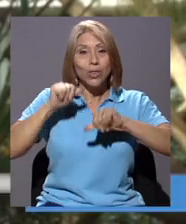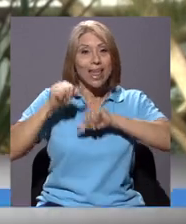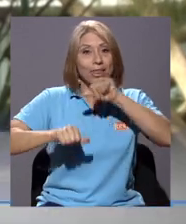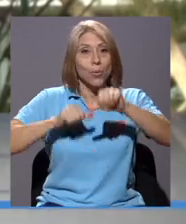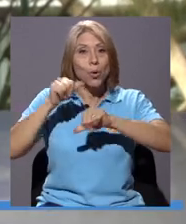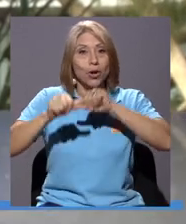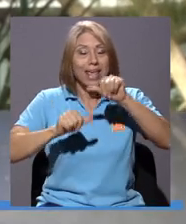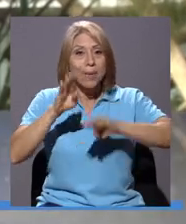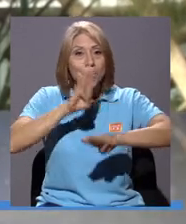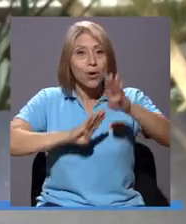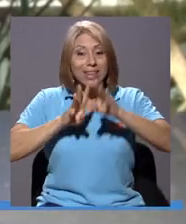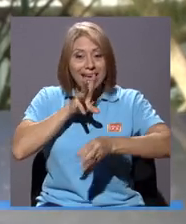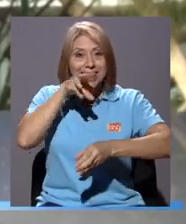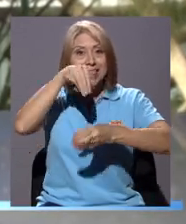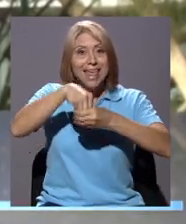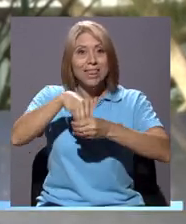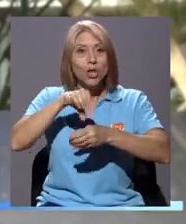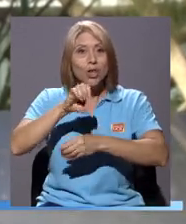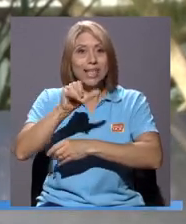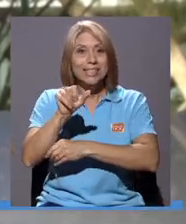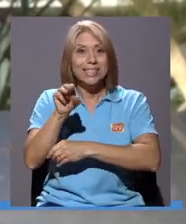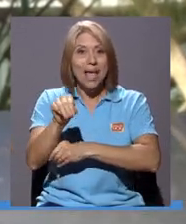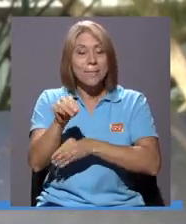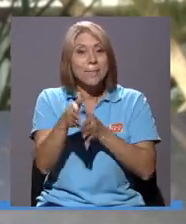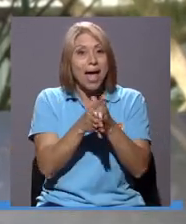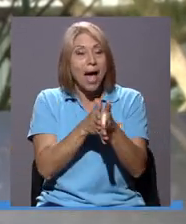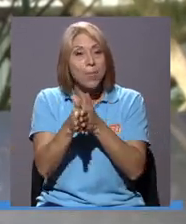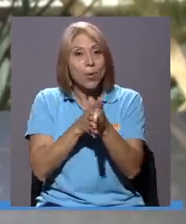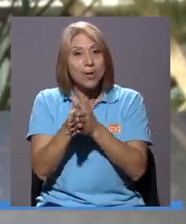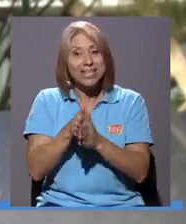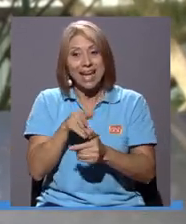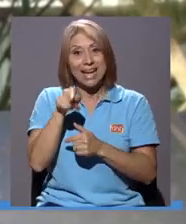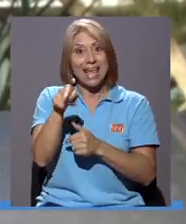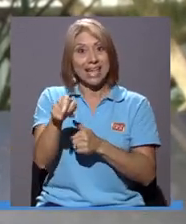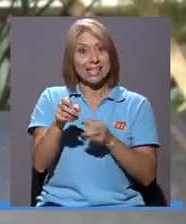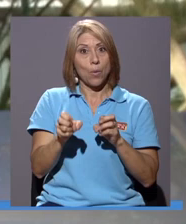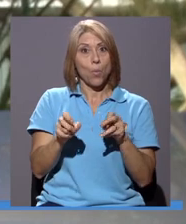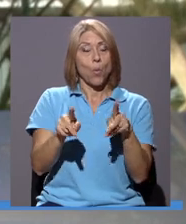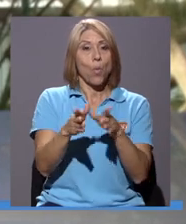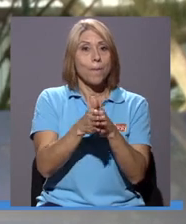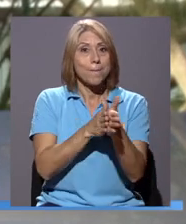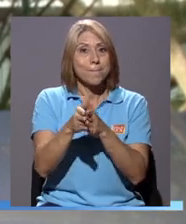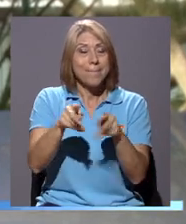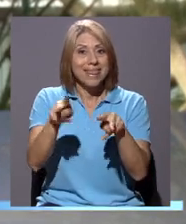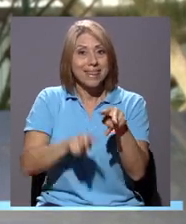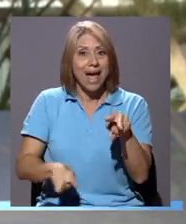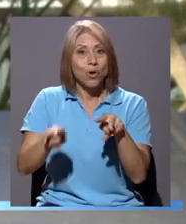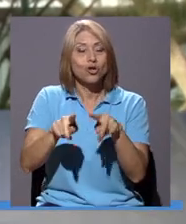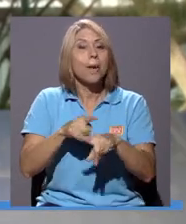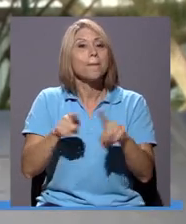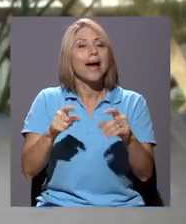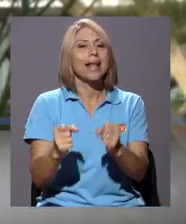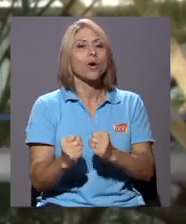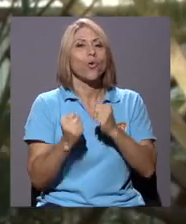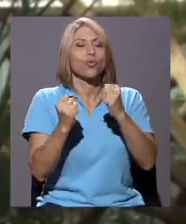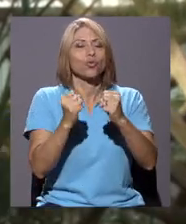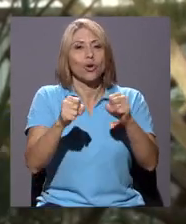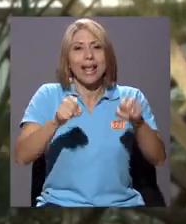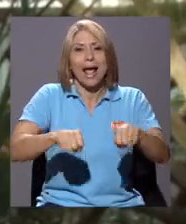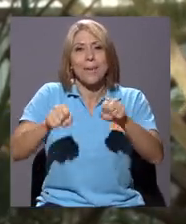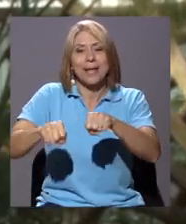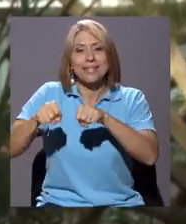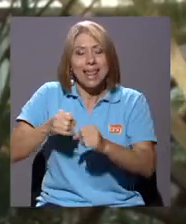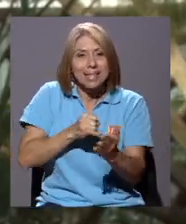CIAN es aprovechar esa posición ventajosa para consolidar las capacidades de